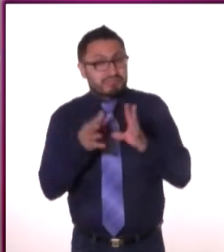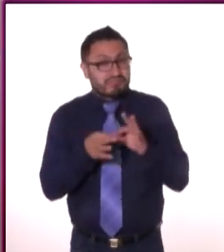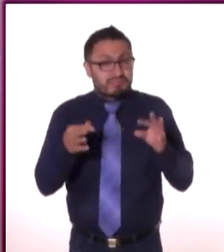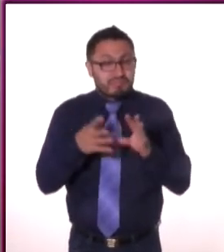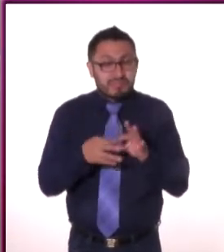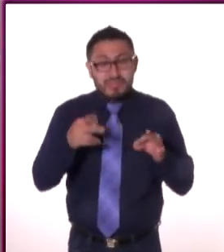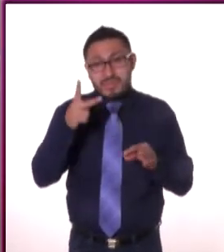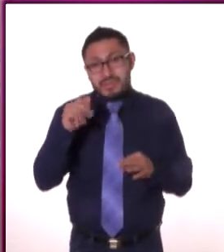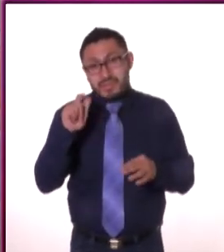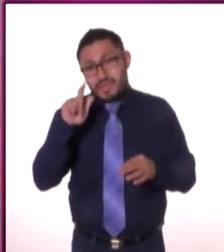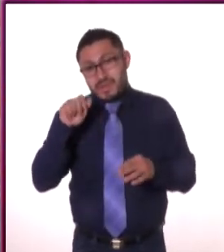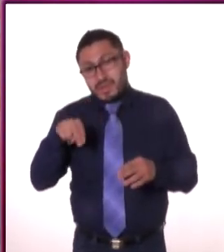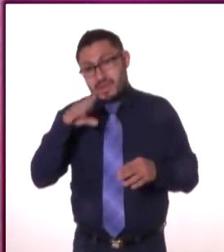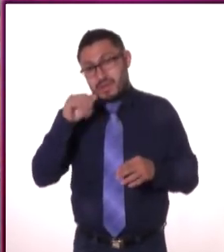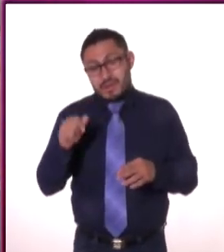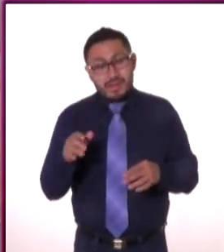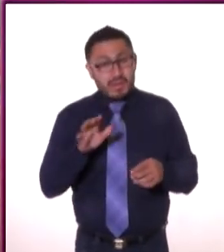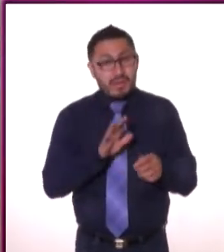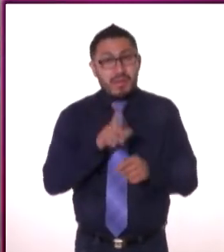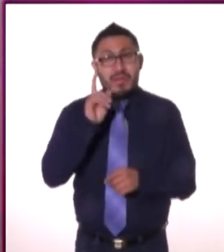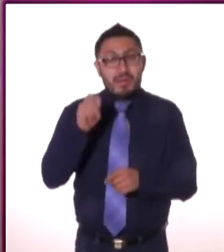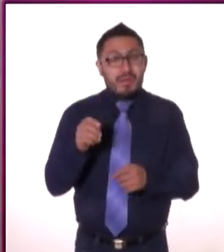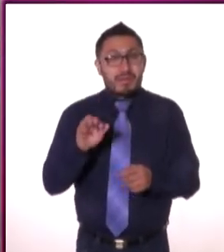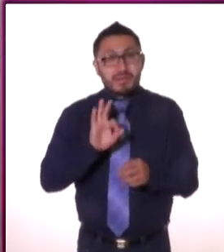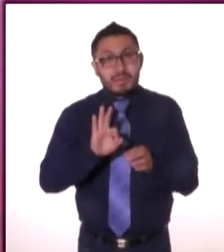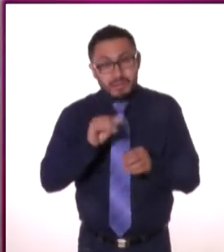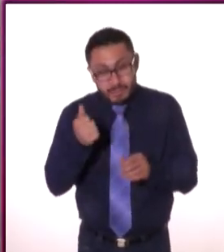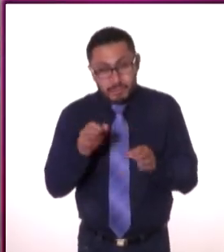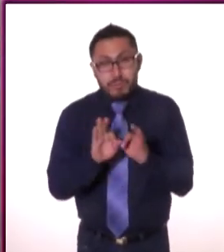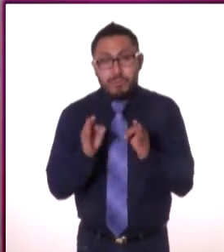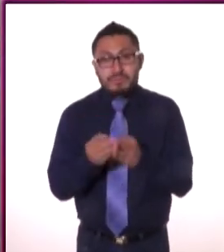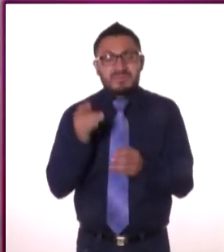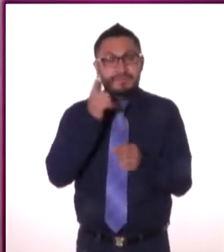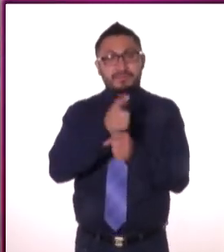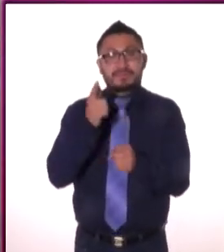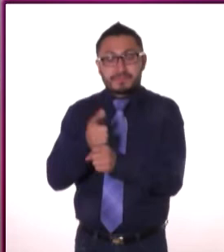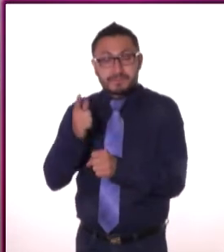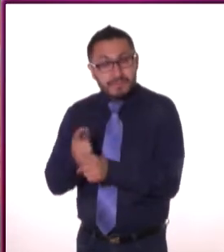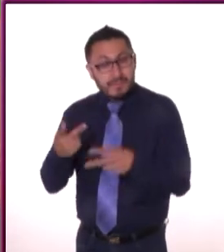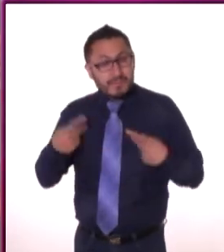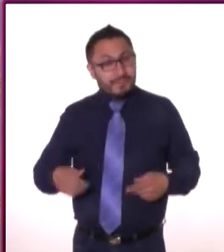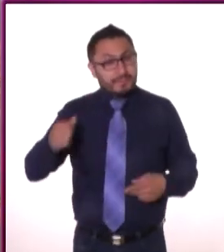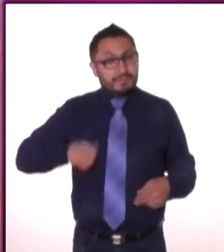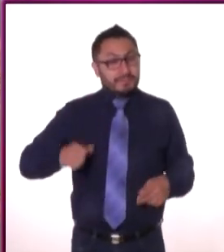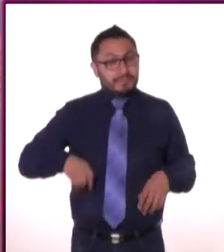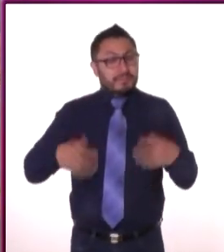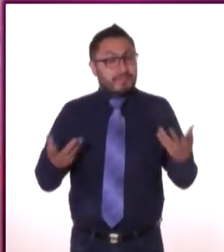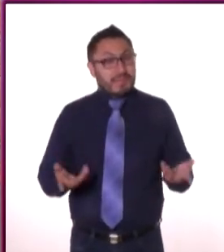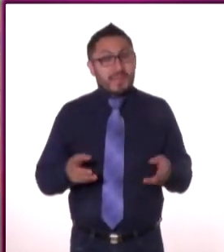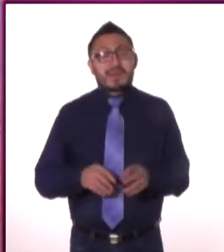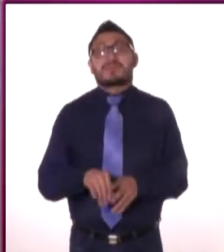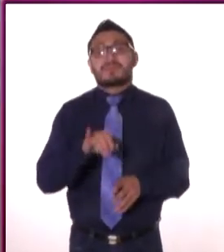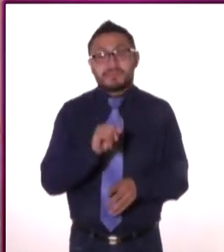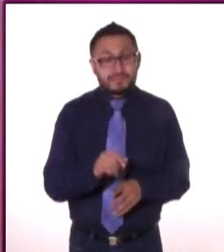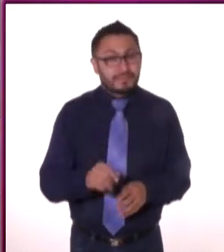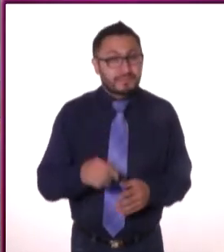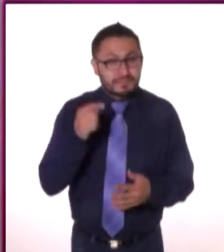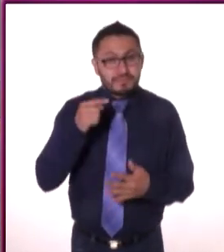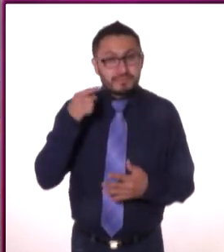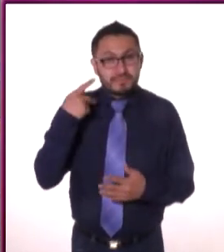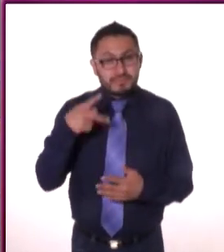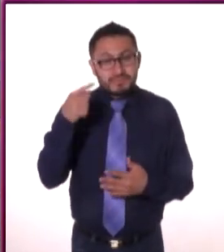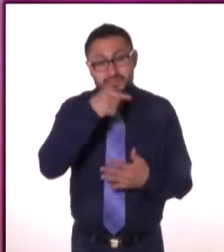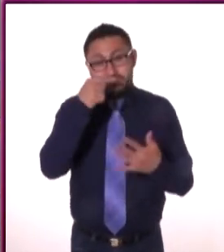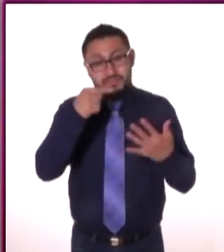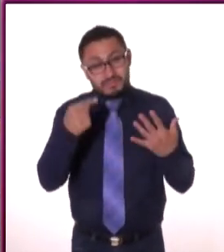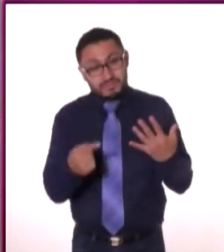ejemplo, para explicar la palanca que el explicar este otro tipo de descubrimientos que hicieron sus contemporáneos? Sí,